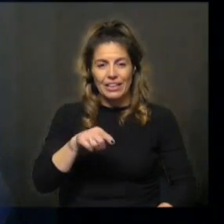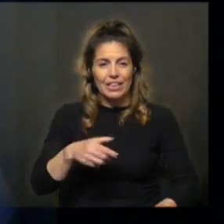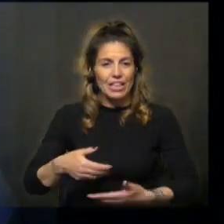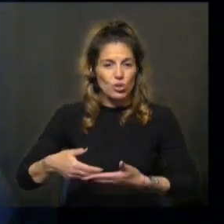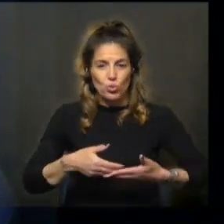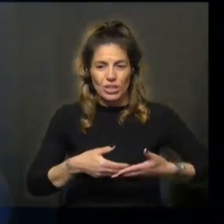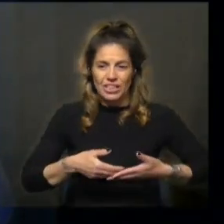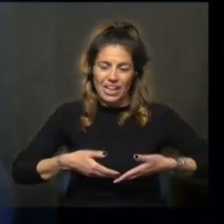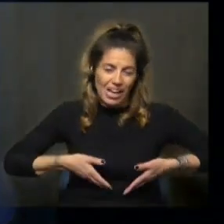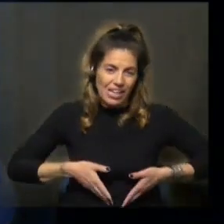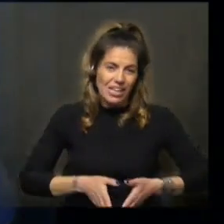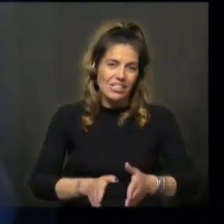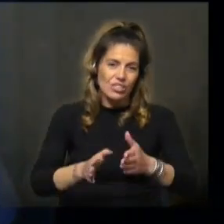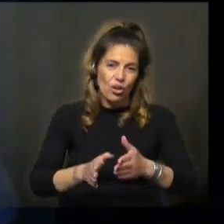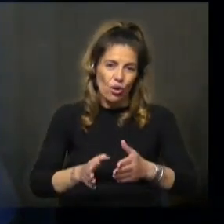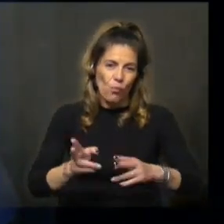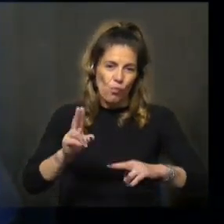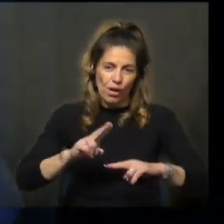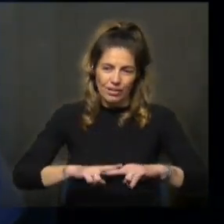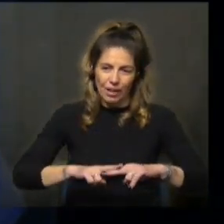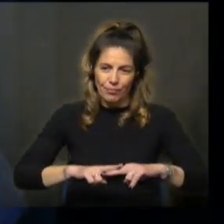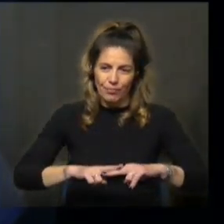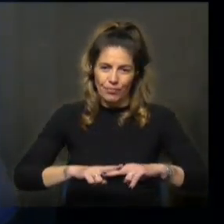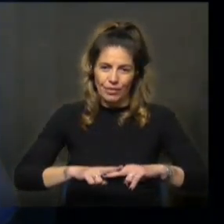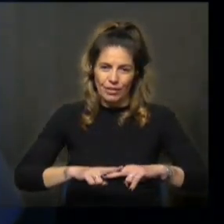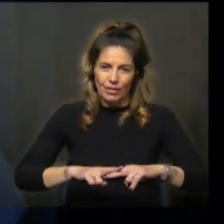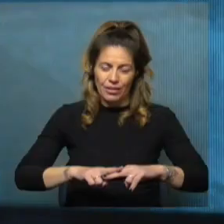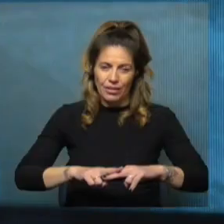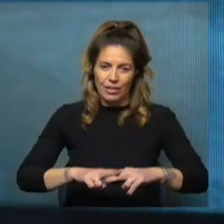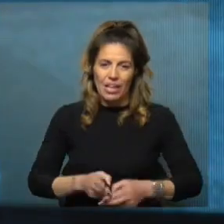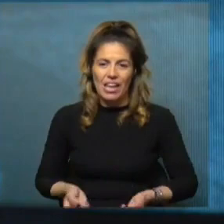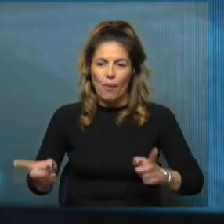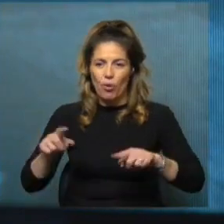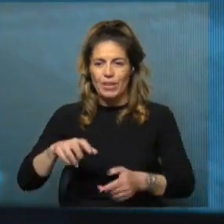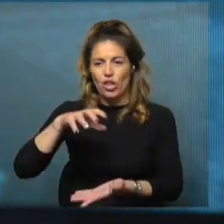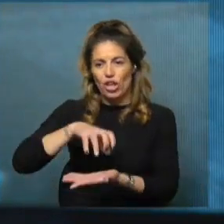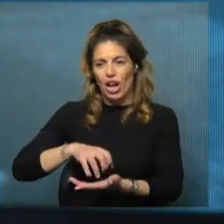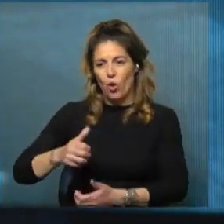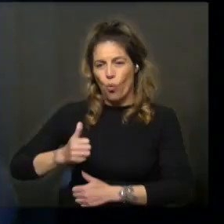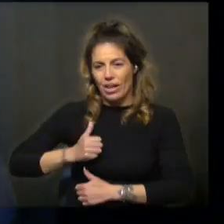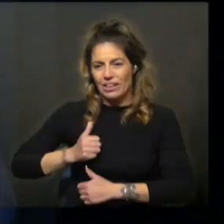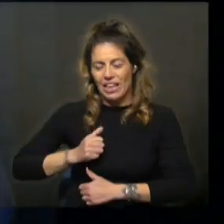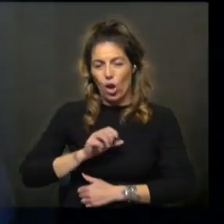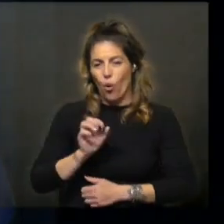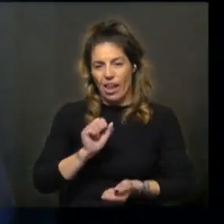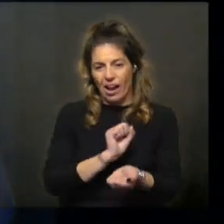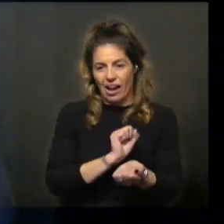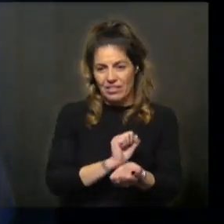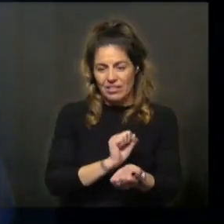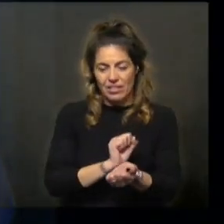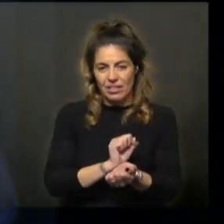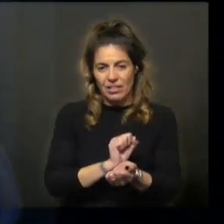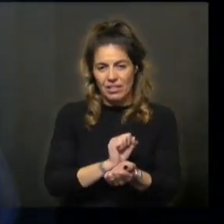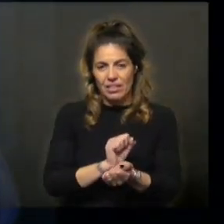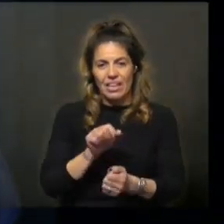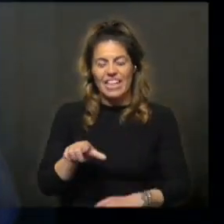muerta y después la volvieron a no sé si al cuartel o o a la cárcel este y